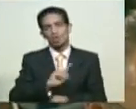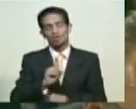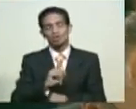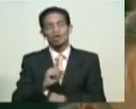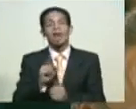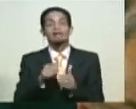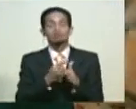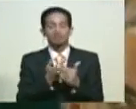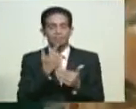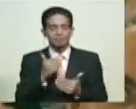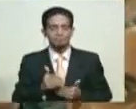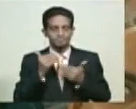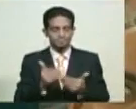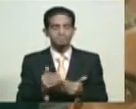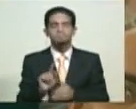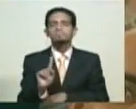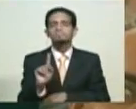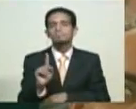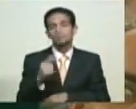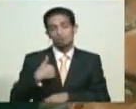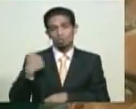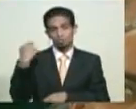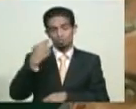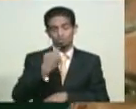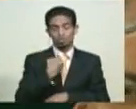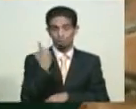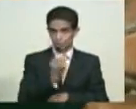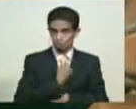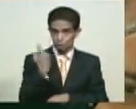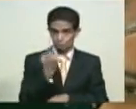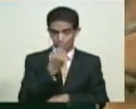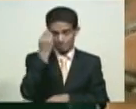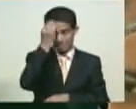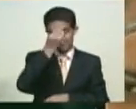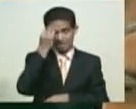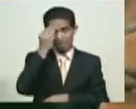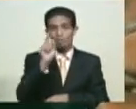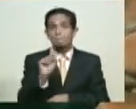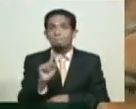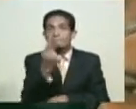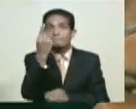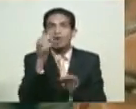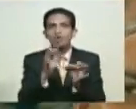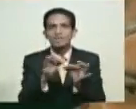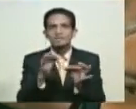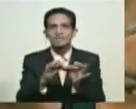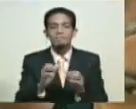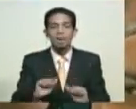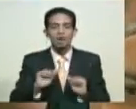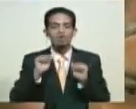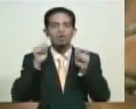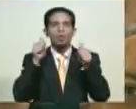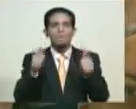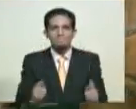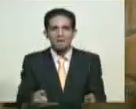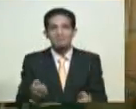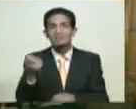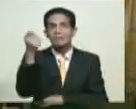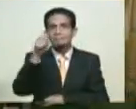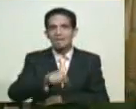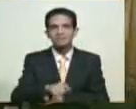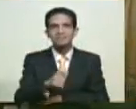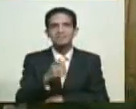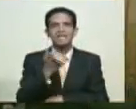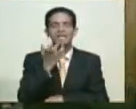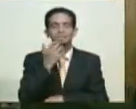el día 1 de septiembre, porque es el comienzo del mes y en consecuencia pues los cierres serían